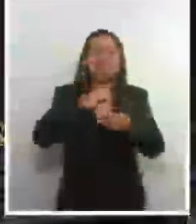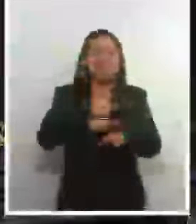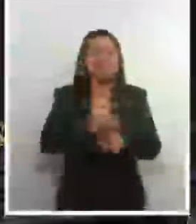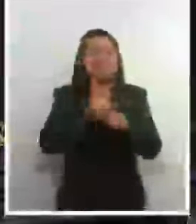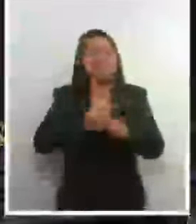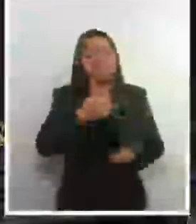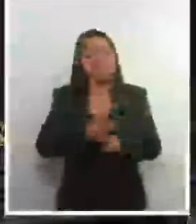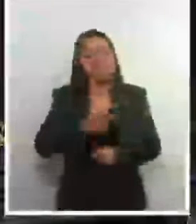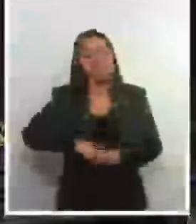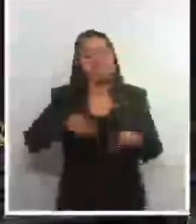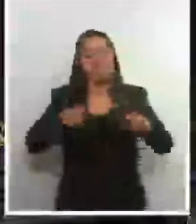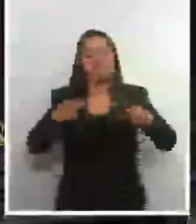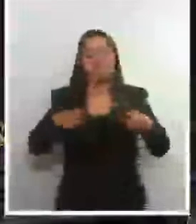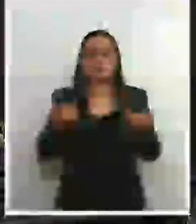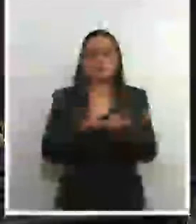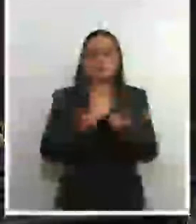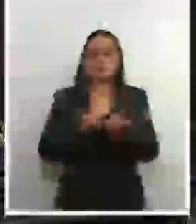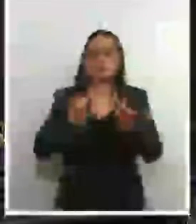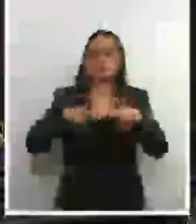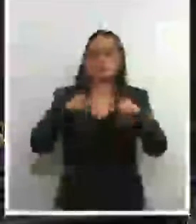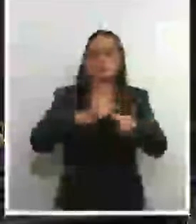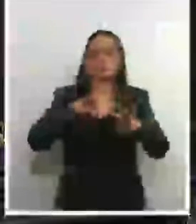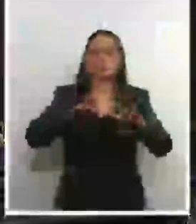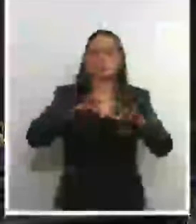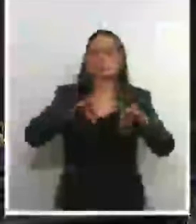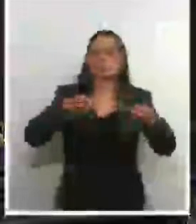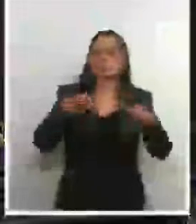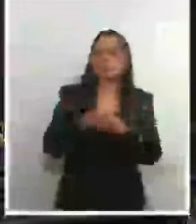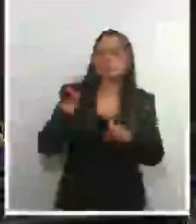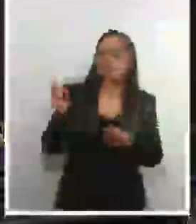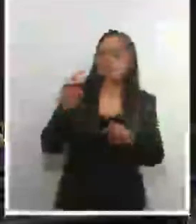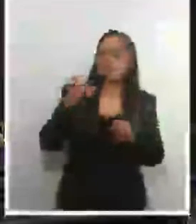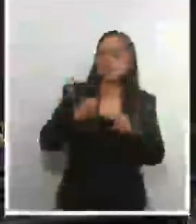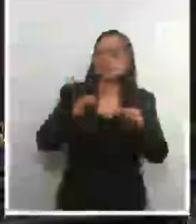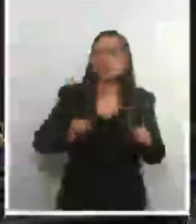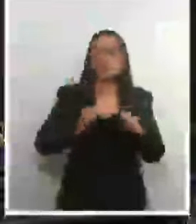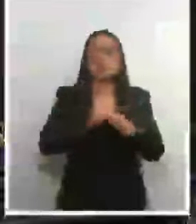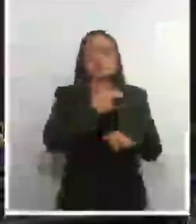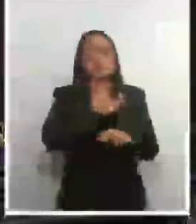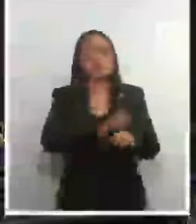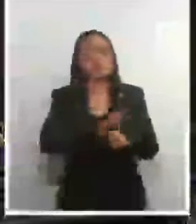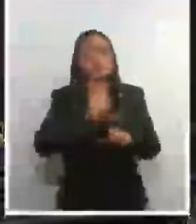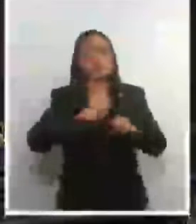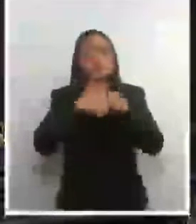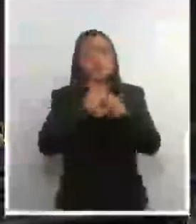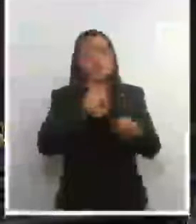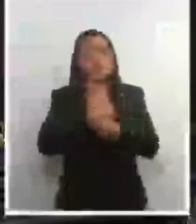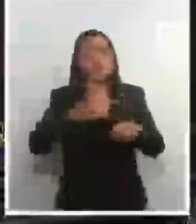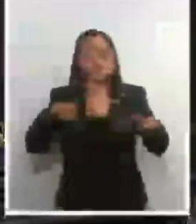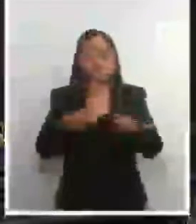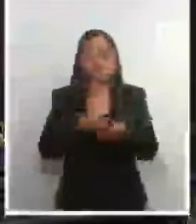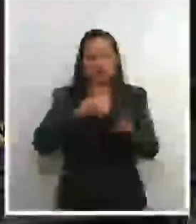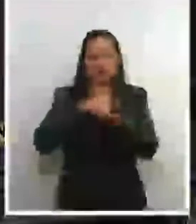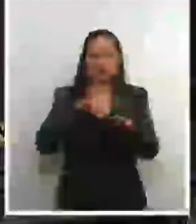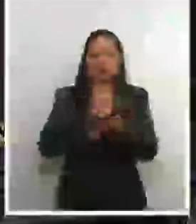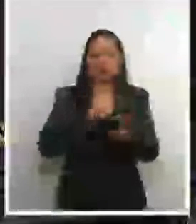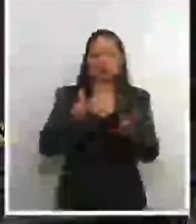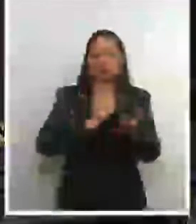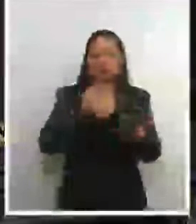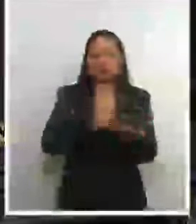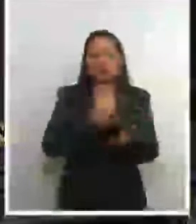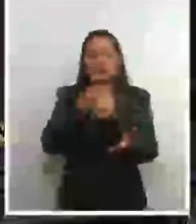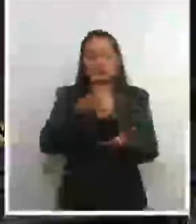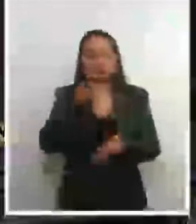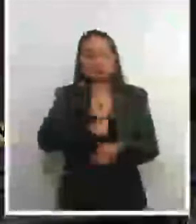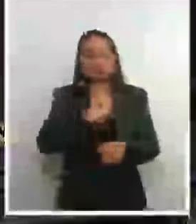así como representantes de la academia e institutos especializados y sociedad civil, en los términos que determine la